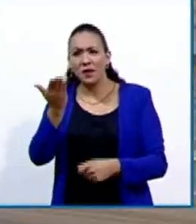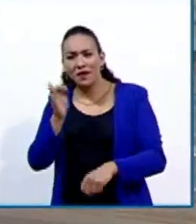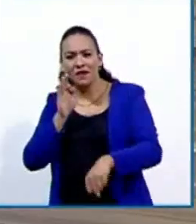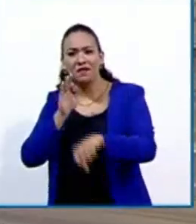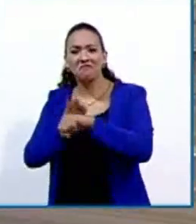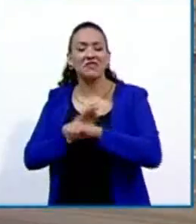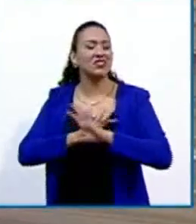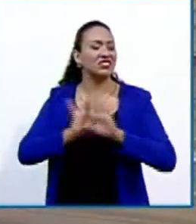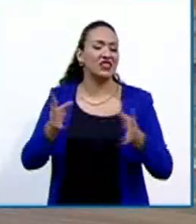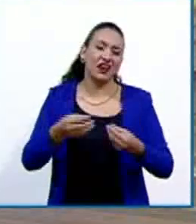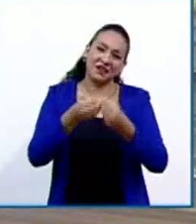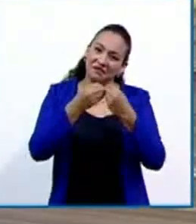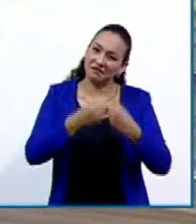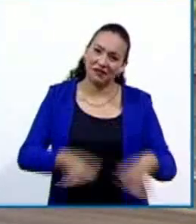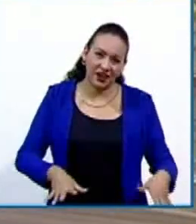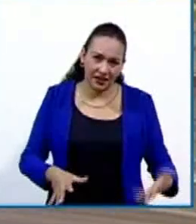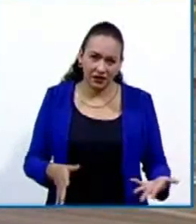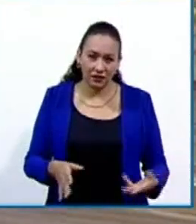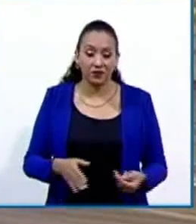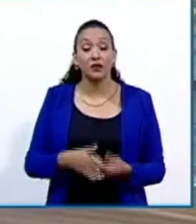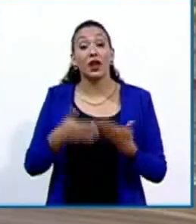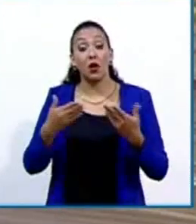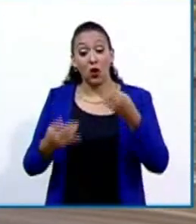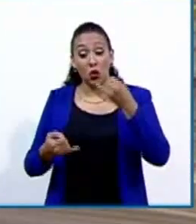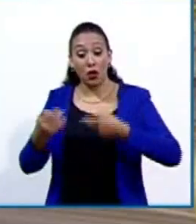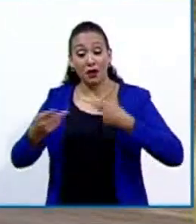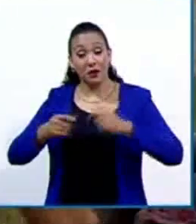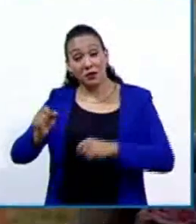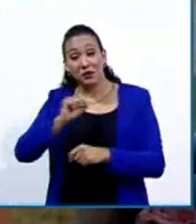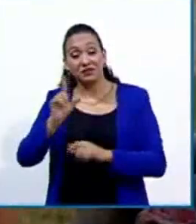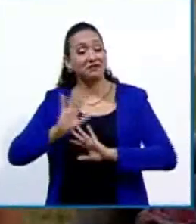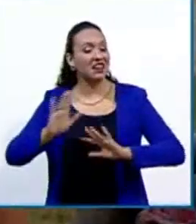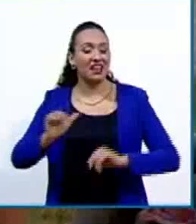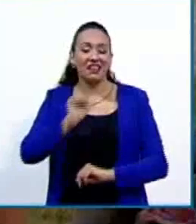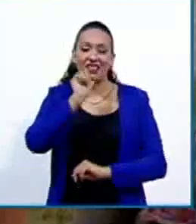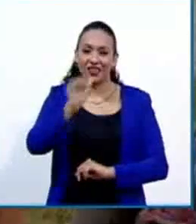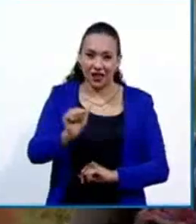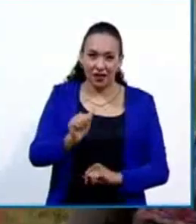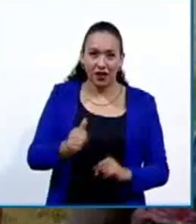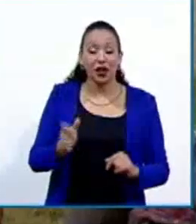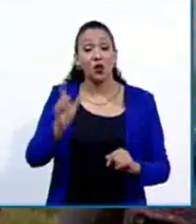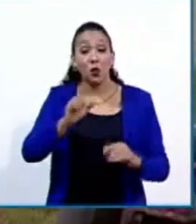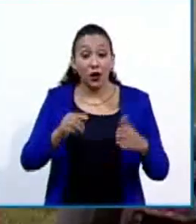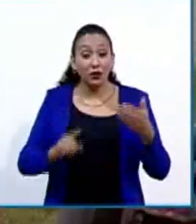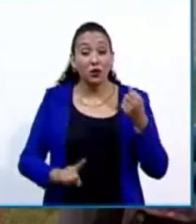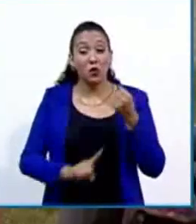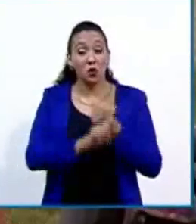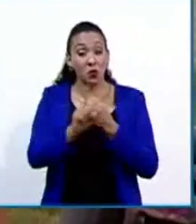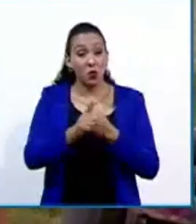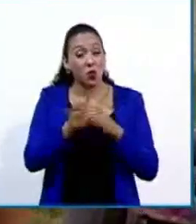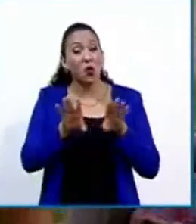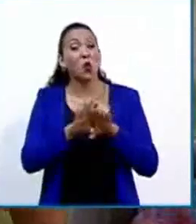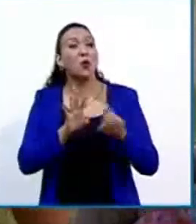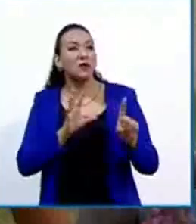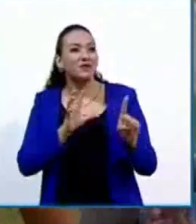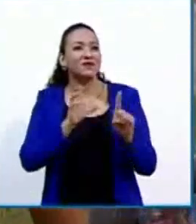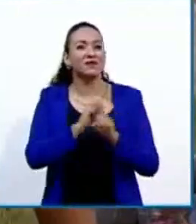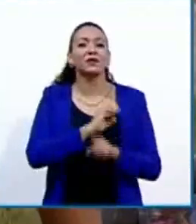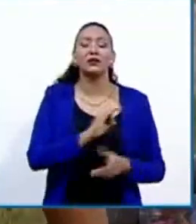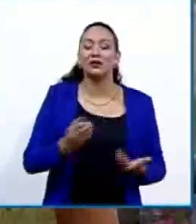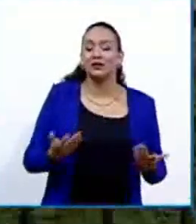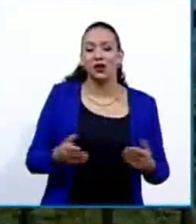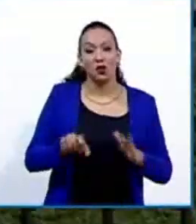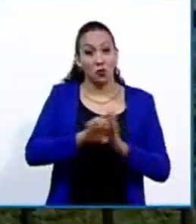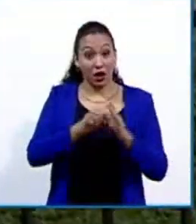los futuros juzgadores, así como los verdaderos desafíos en la justicia que no contempla la reforma, como lo relacionado a los grupos